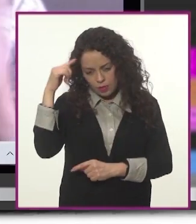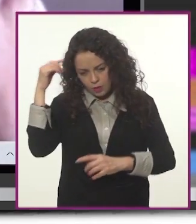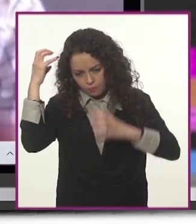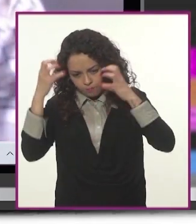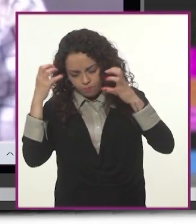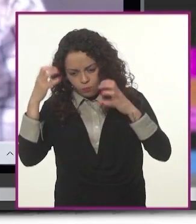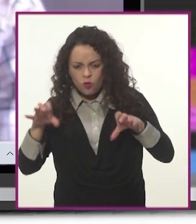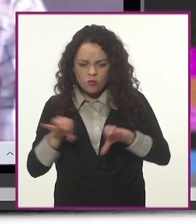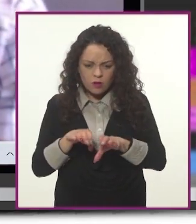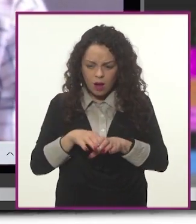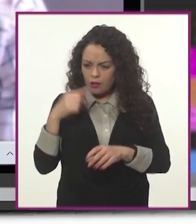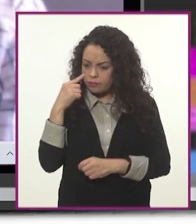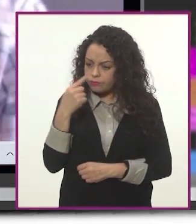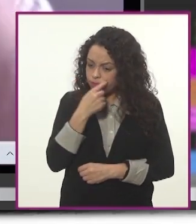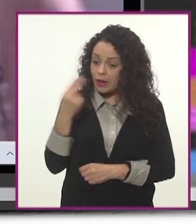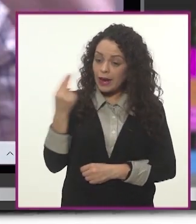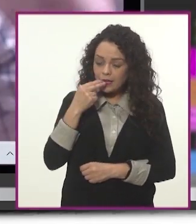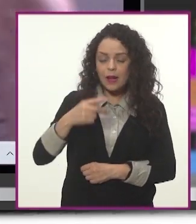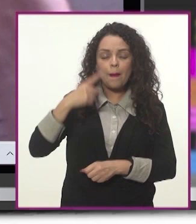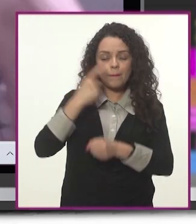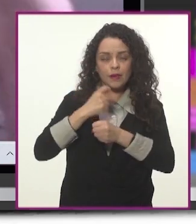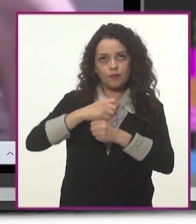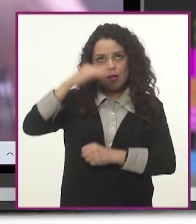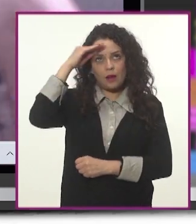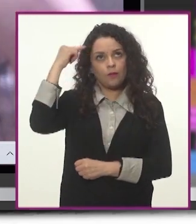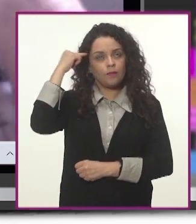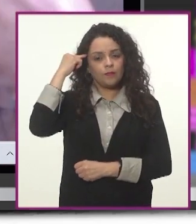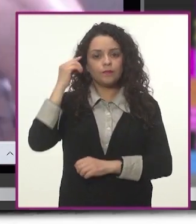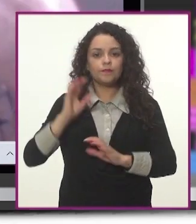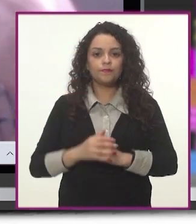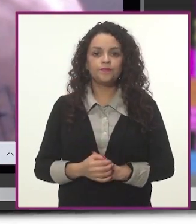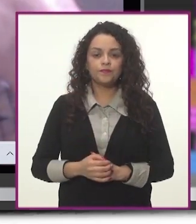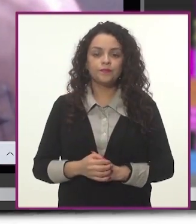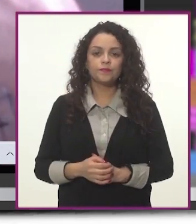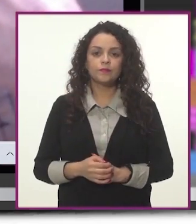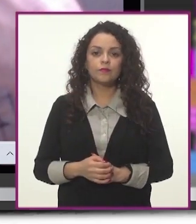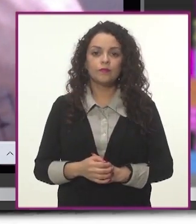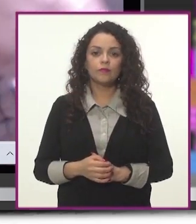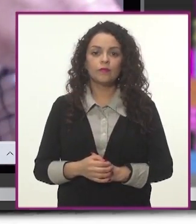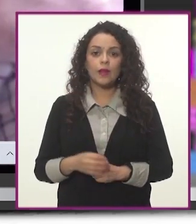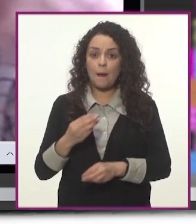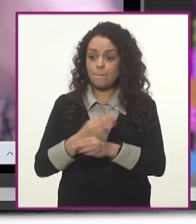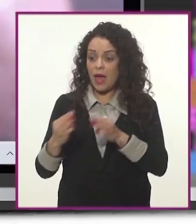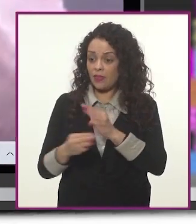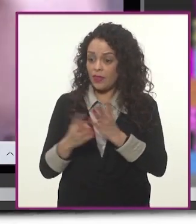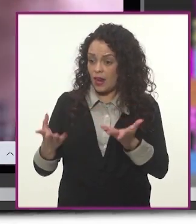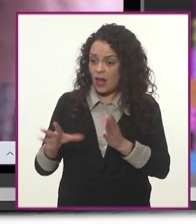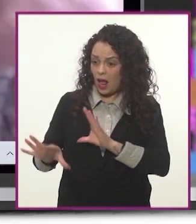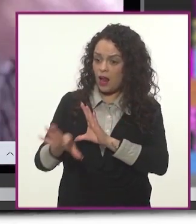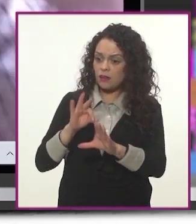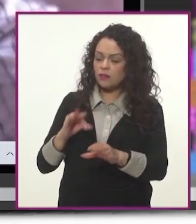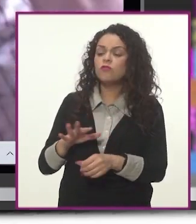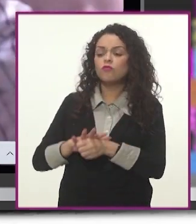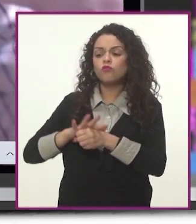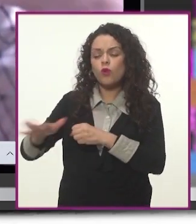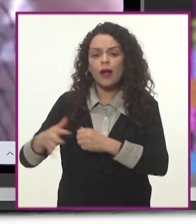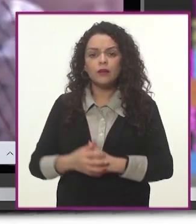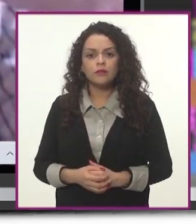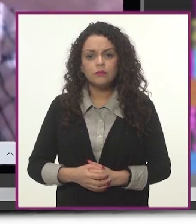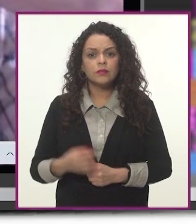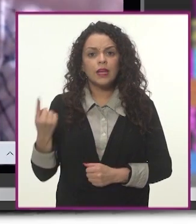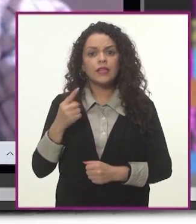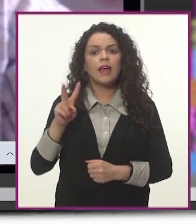en hacerse las siguientes preguntas, que es, ¿qué va? Vamos a seleccionar el material a partir de esos roches que me llegan. ¿Qué va?